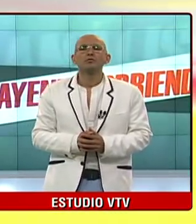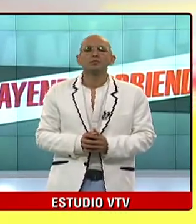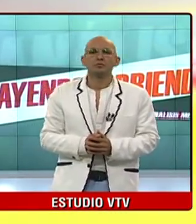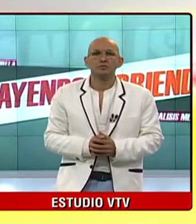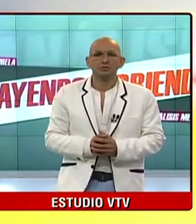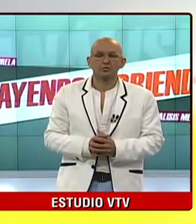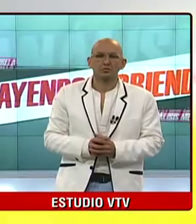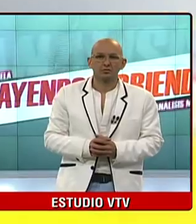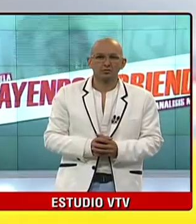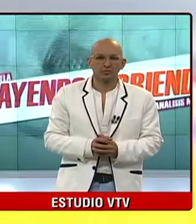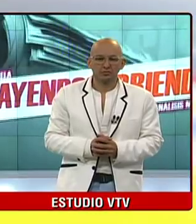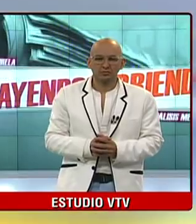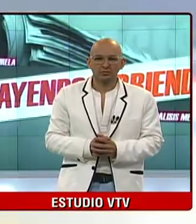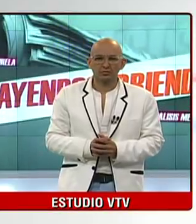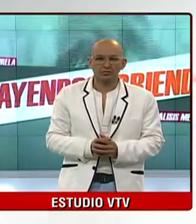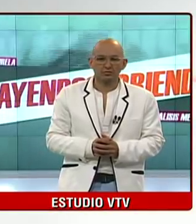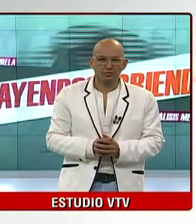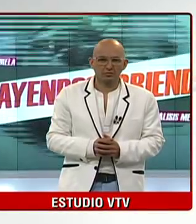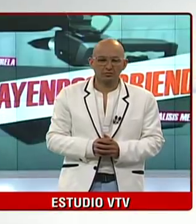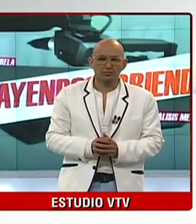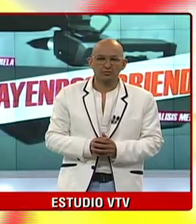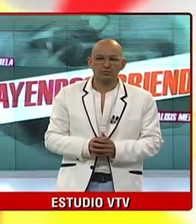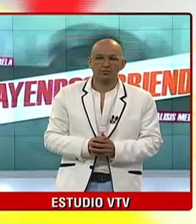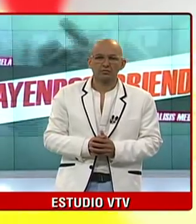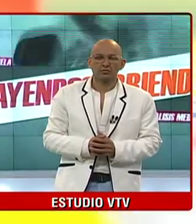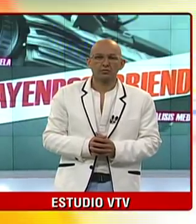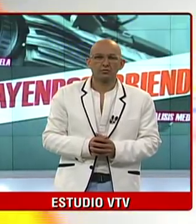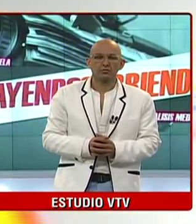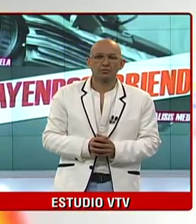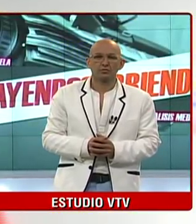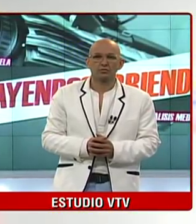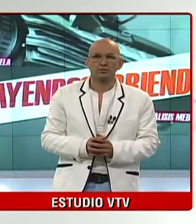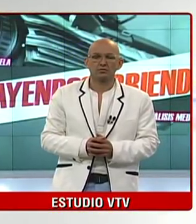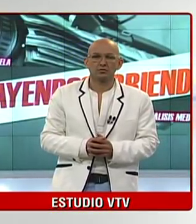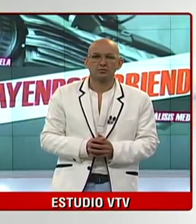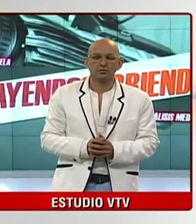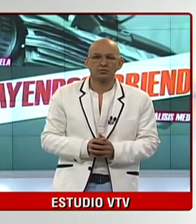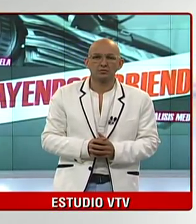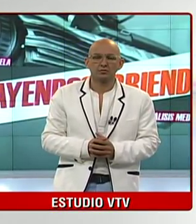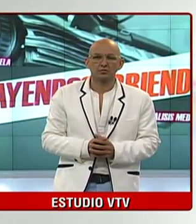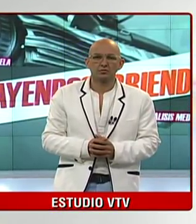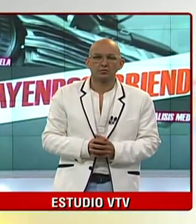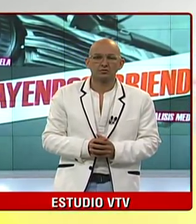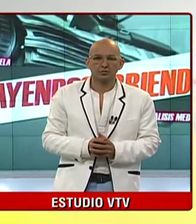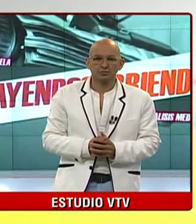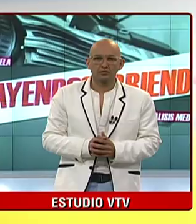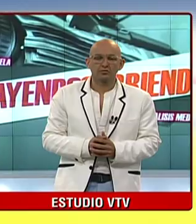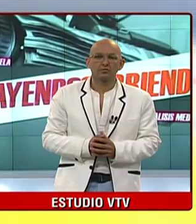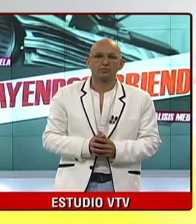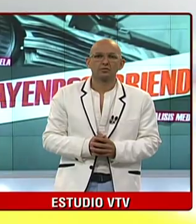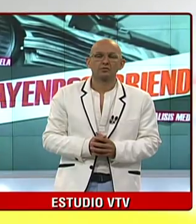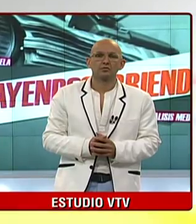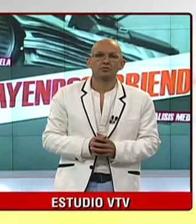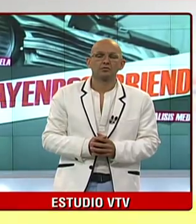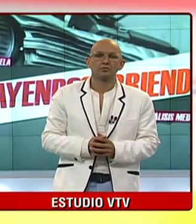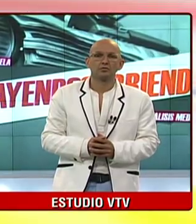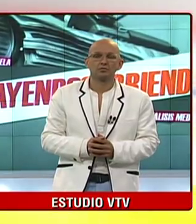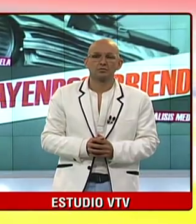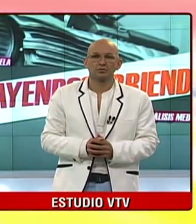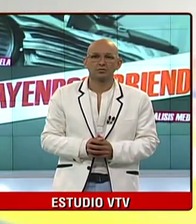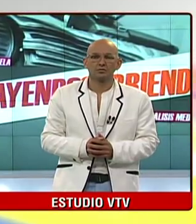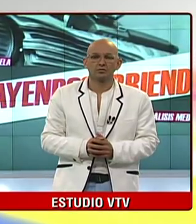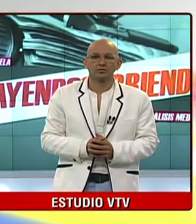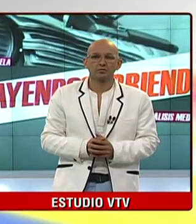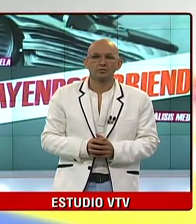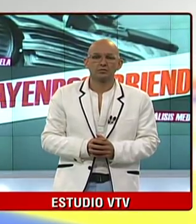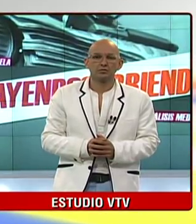solicitó que aceptáramos el 21 de junio. Y nosotros hemos aceptado el 21 de junio. Y el 21 de